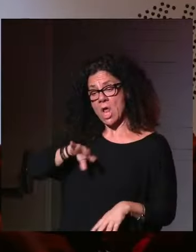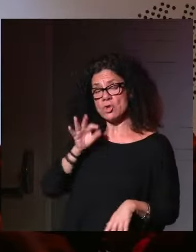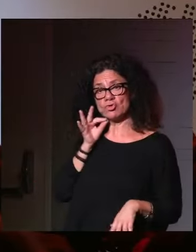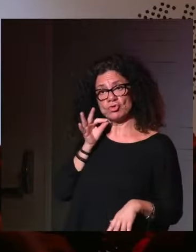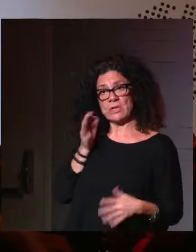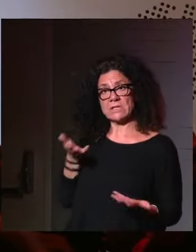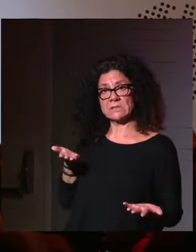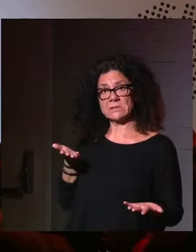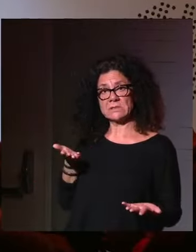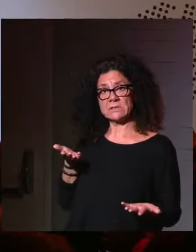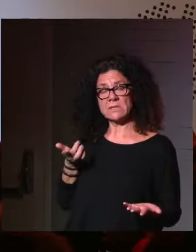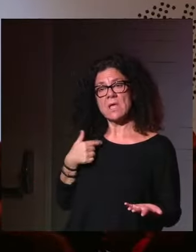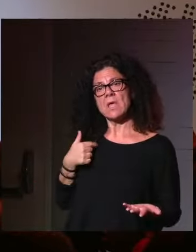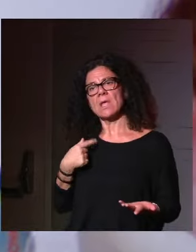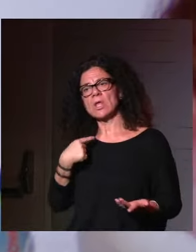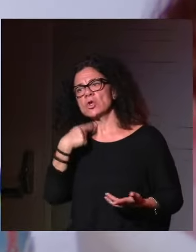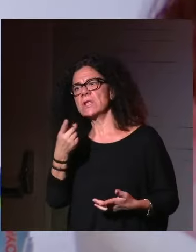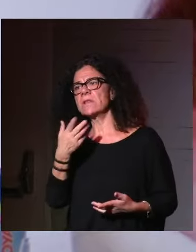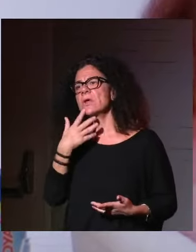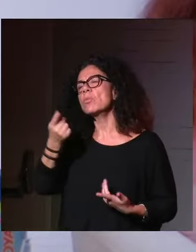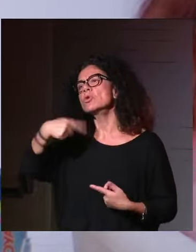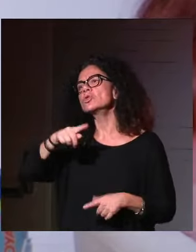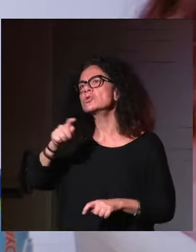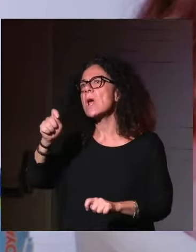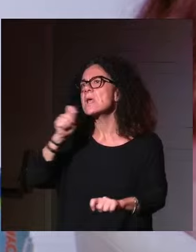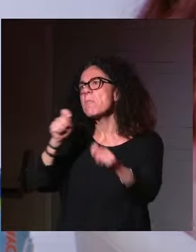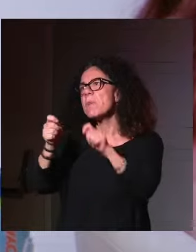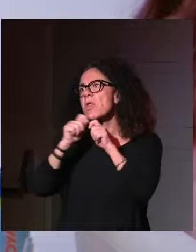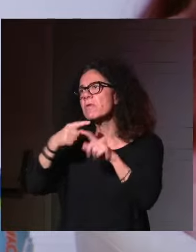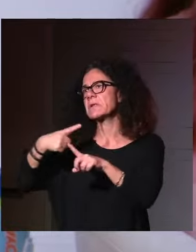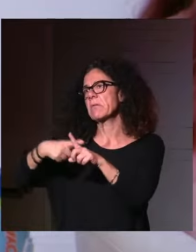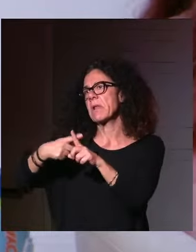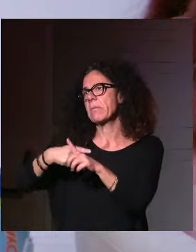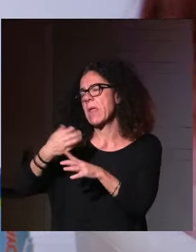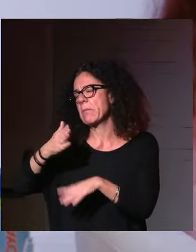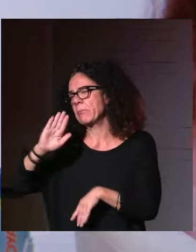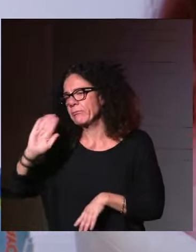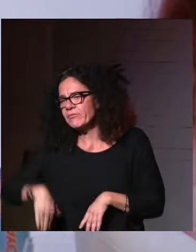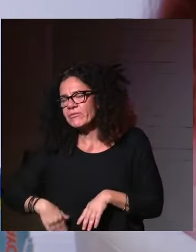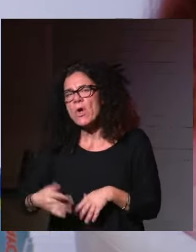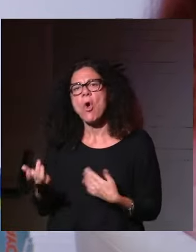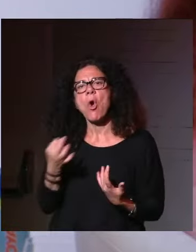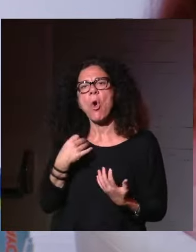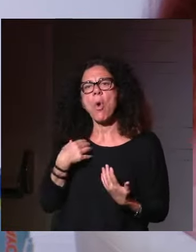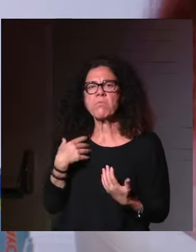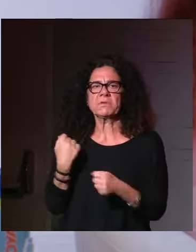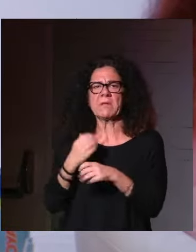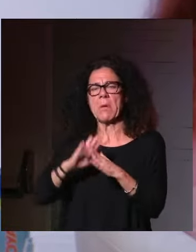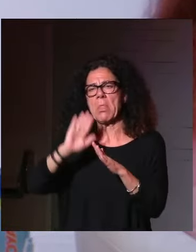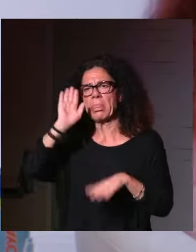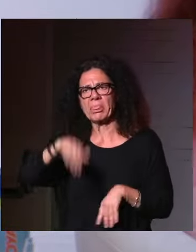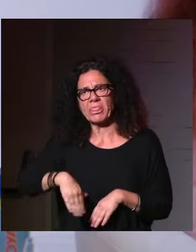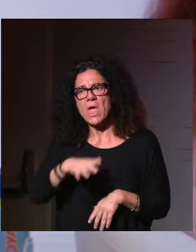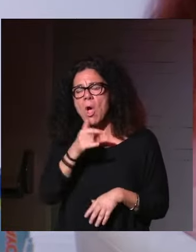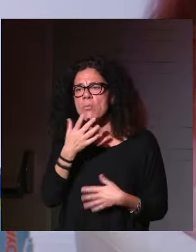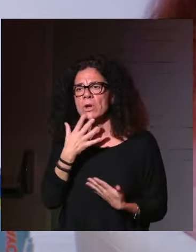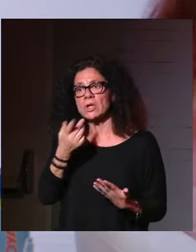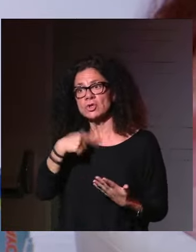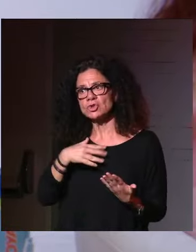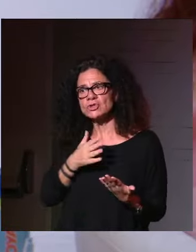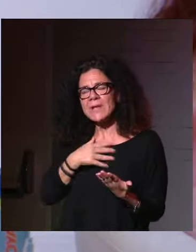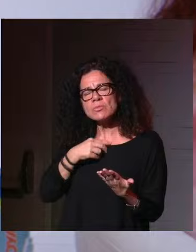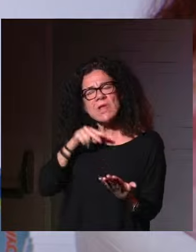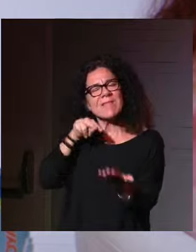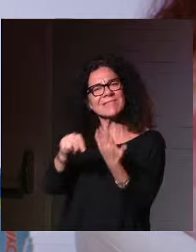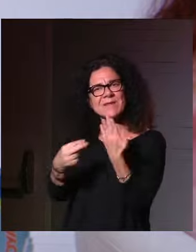nos están nos ponen como si fuéramos unas periodistas de baja categoría o de menos Rango porque estamos siendo transparentes con la intención que